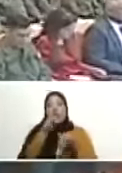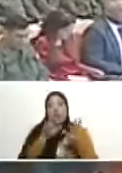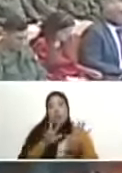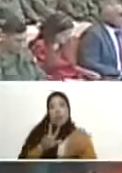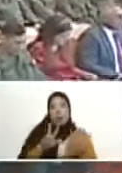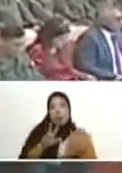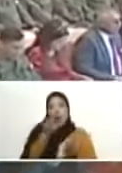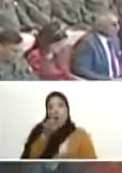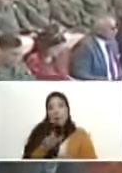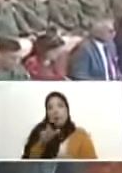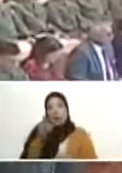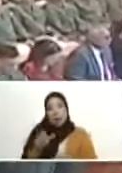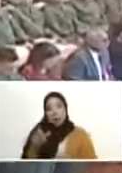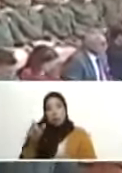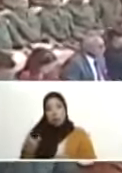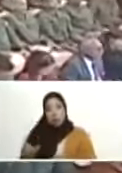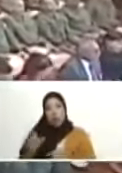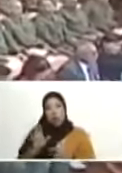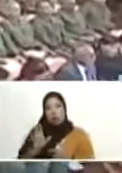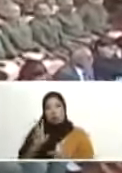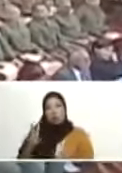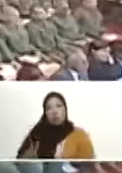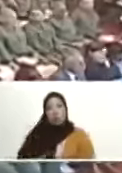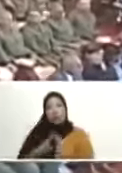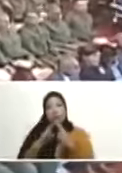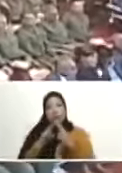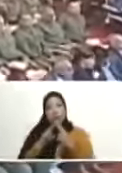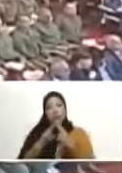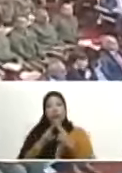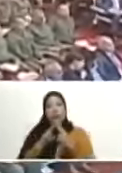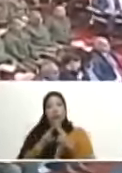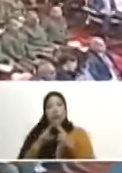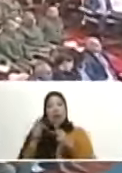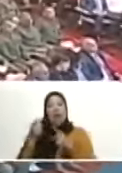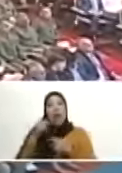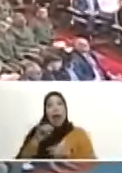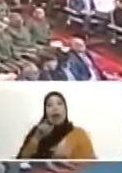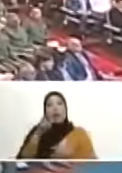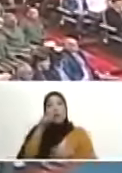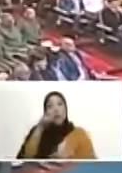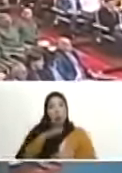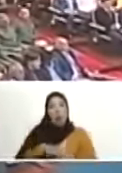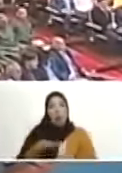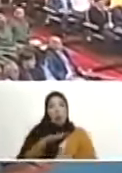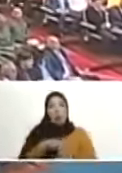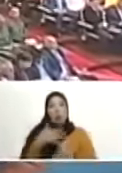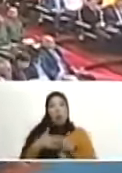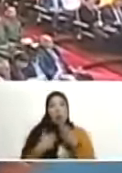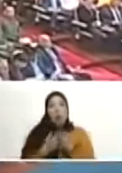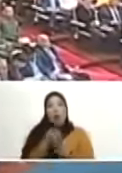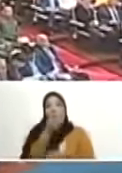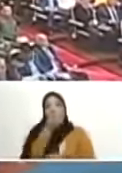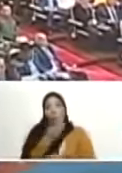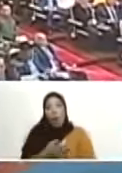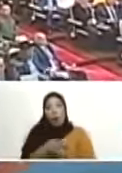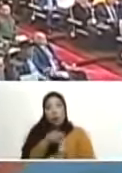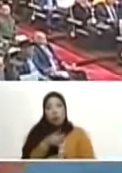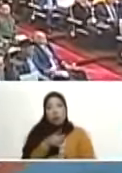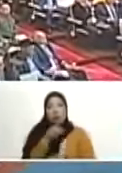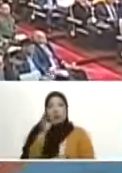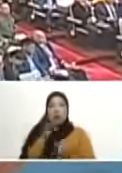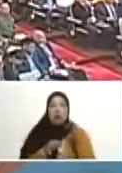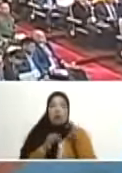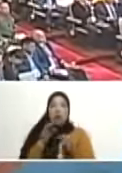representante personal, el señor Dag Halvor Nylander, que pretendió ser un buen oficiante,